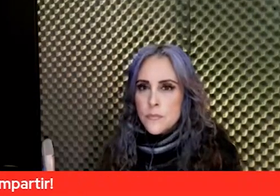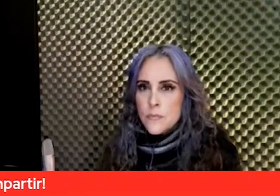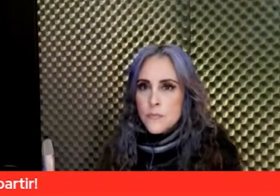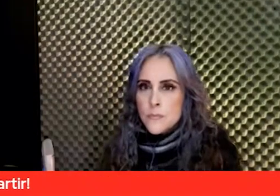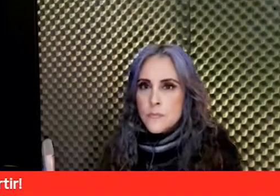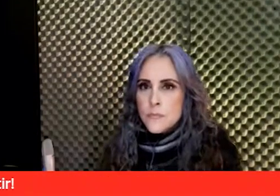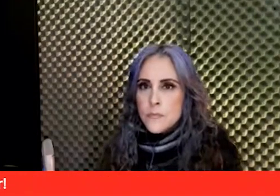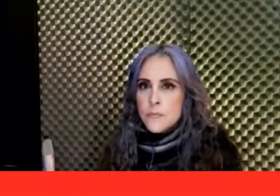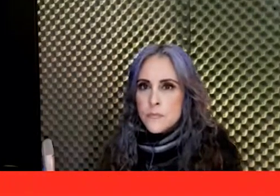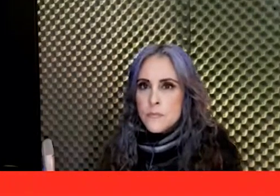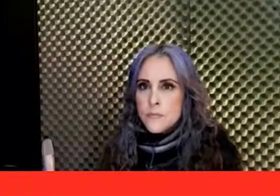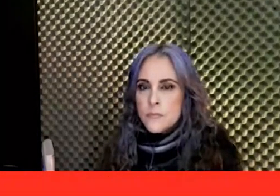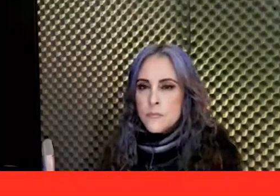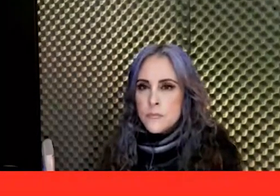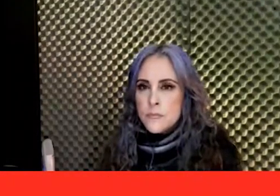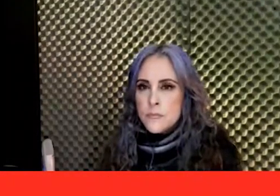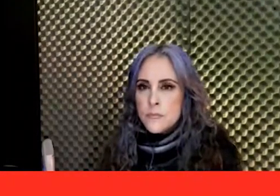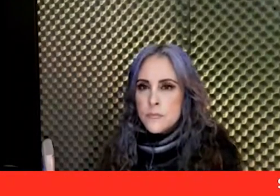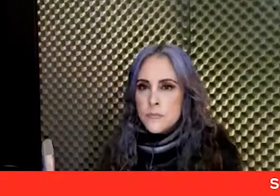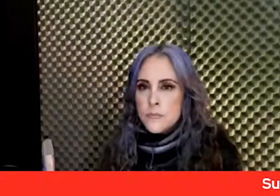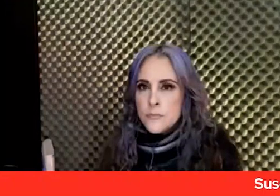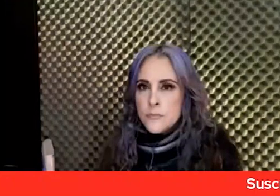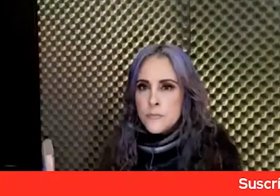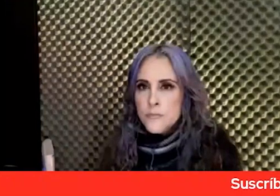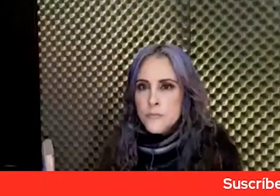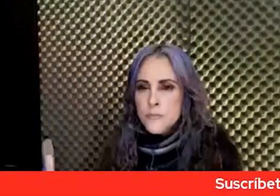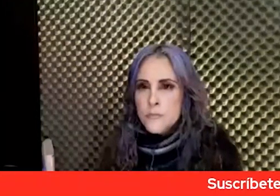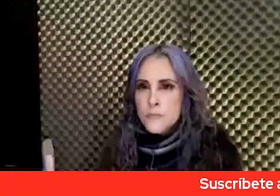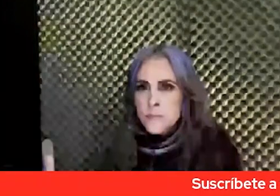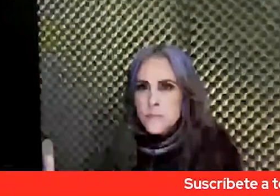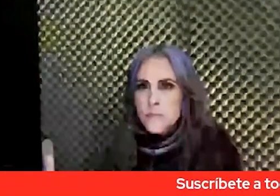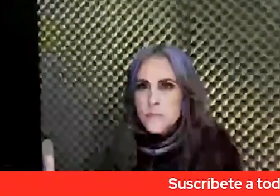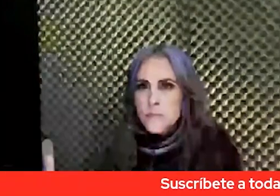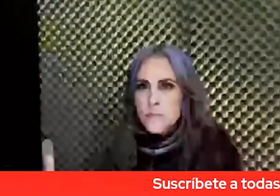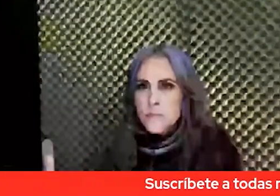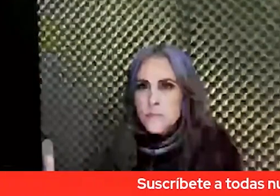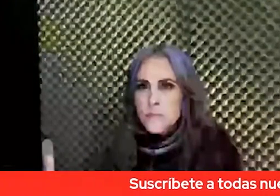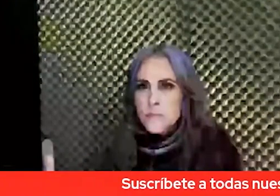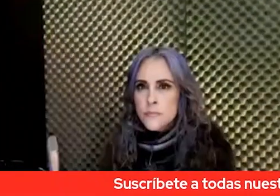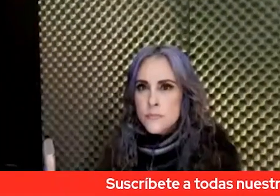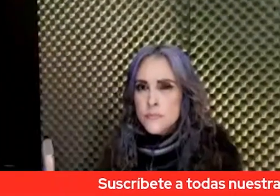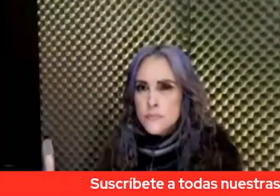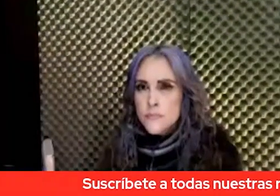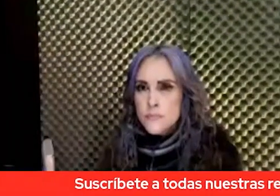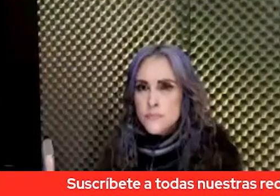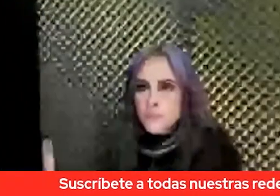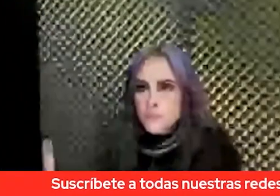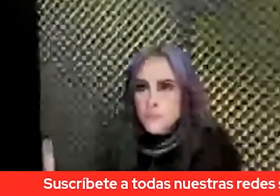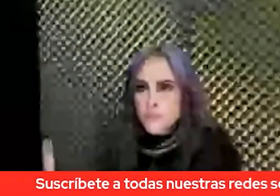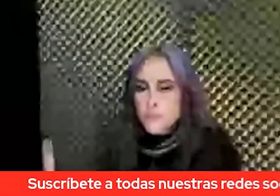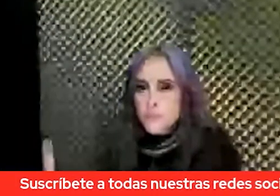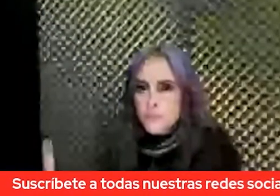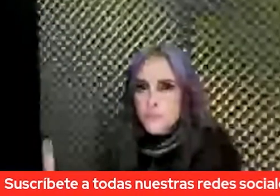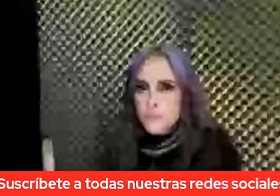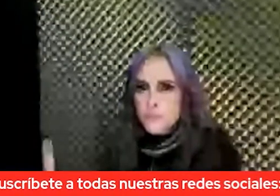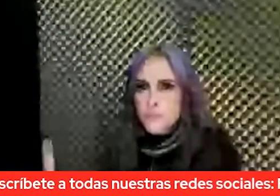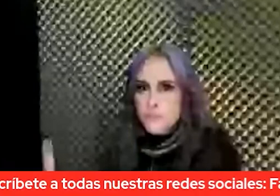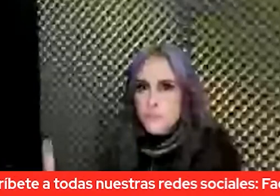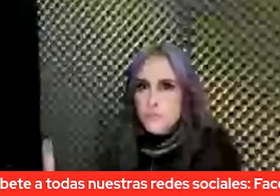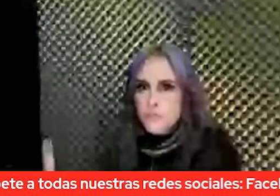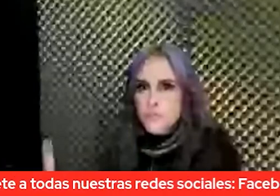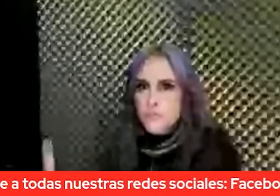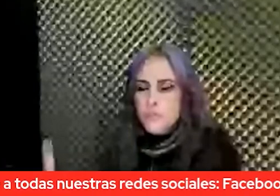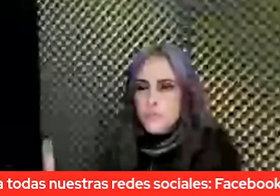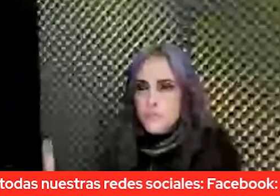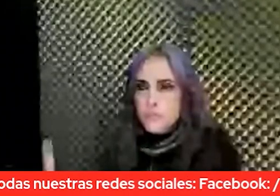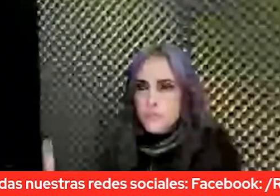su respuesta, pero me hubiera gustado tener un poco más de tiempo y de oportunidad para hacerle estos cuestionamientos. Y